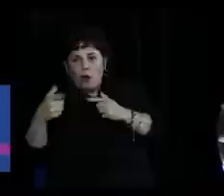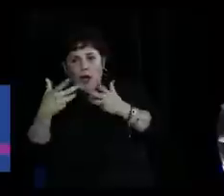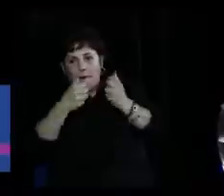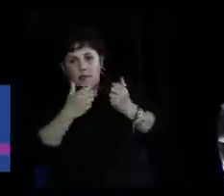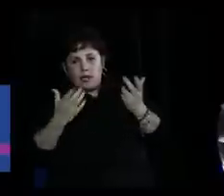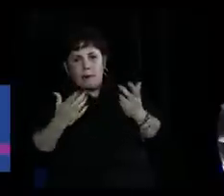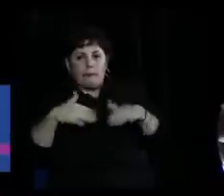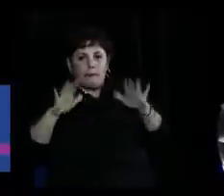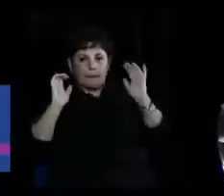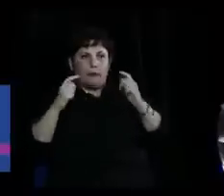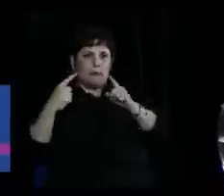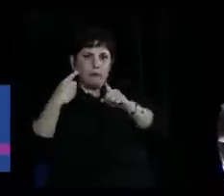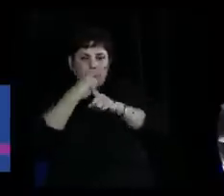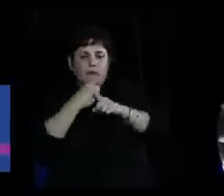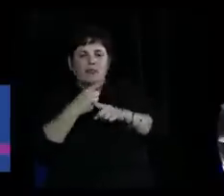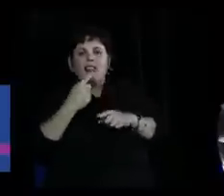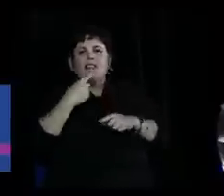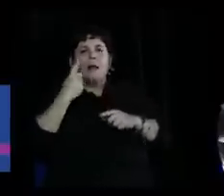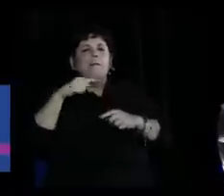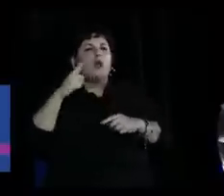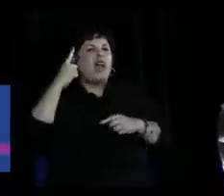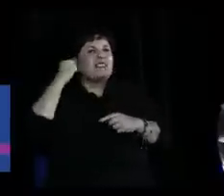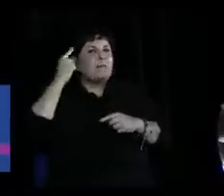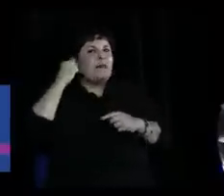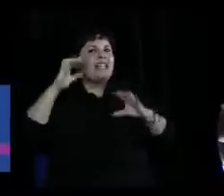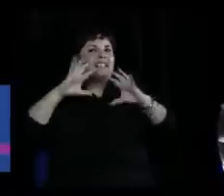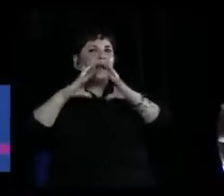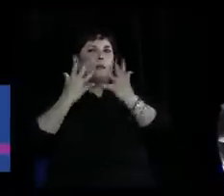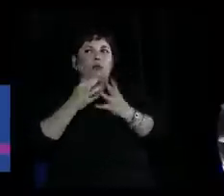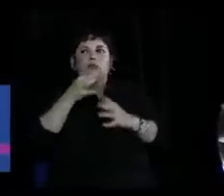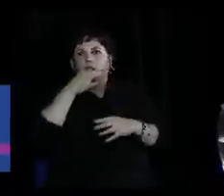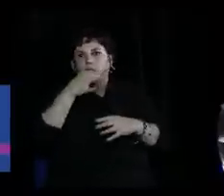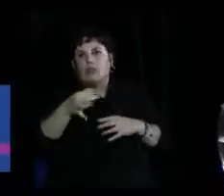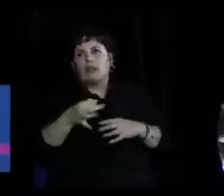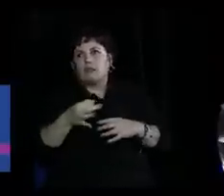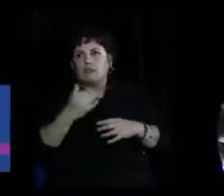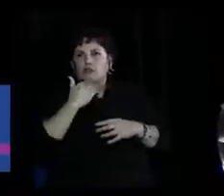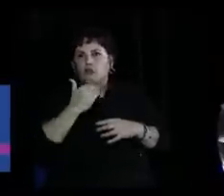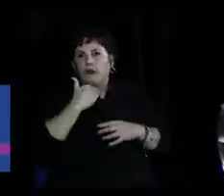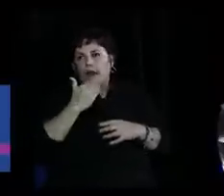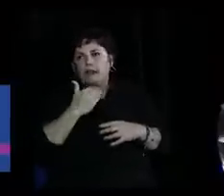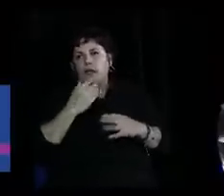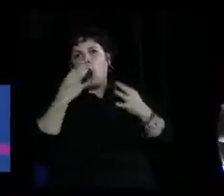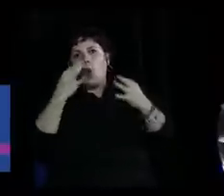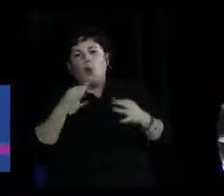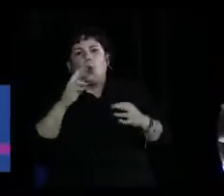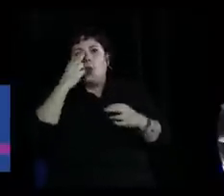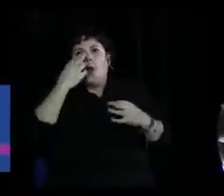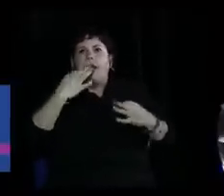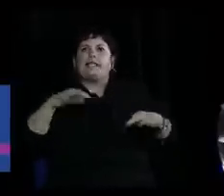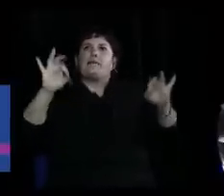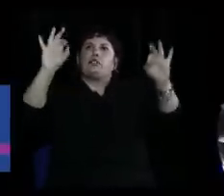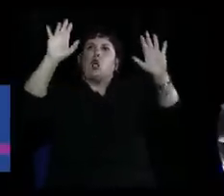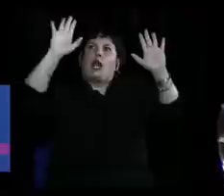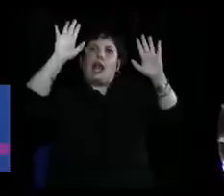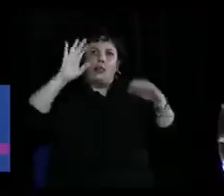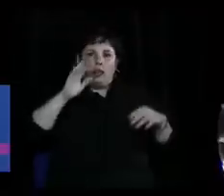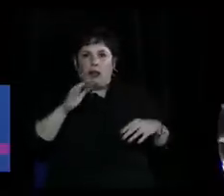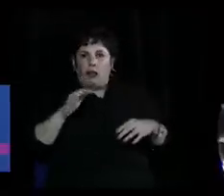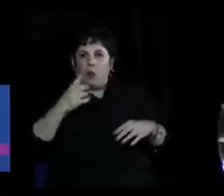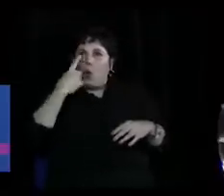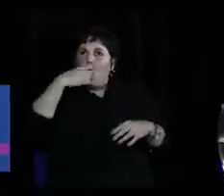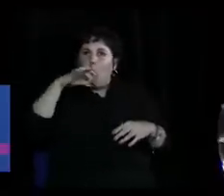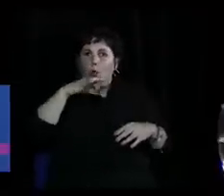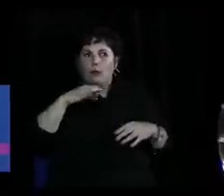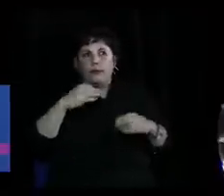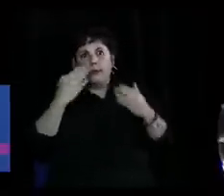hay una cosa, Leandro, la experiencia mundial te indica. Entonces, yo qué sé, es tanta la excepcionalidad uruguaya, bueno, la prueba está, por